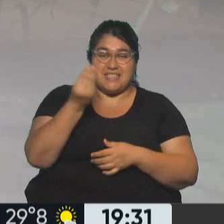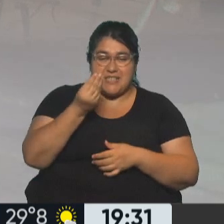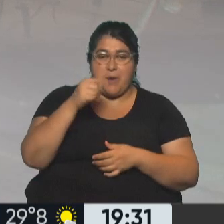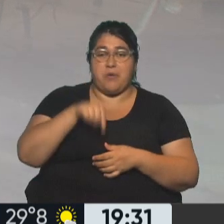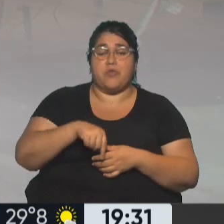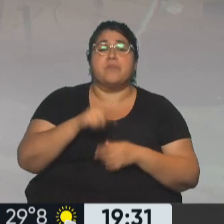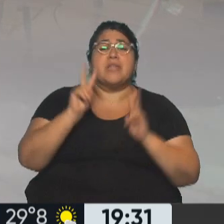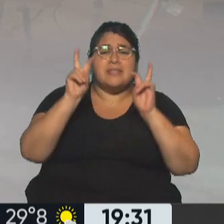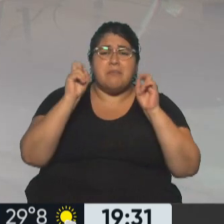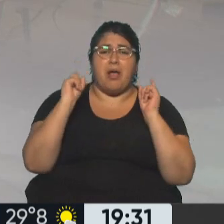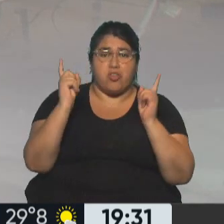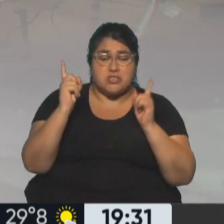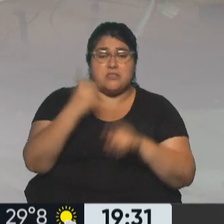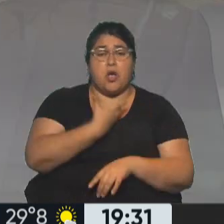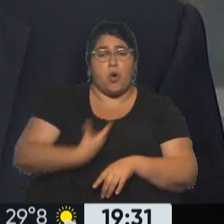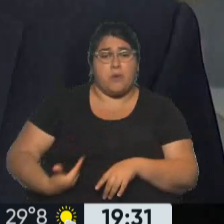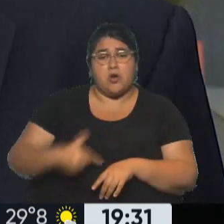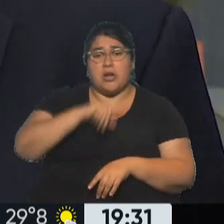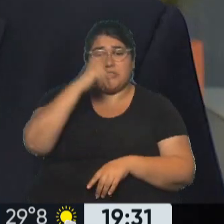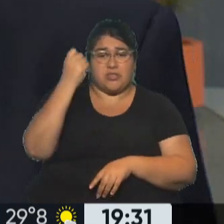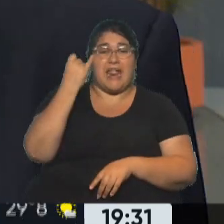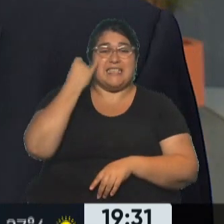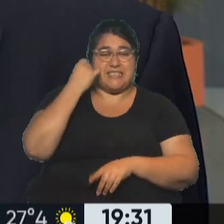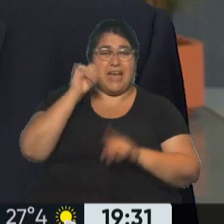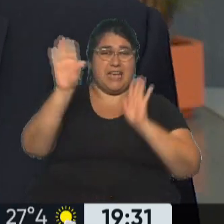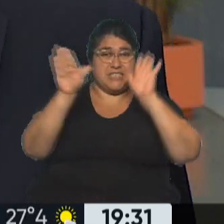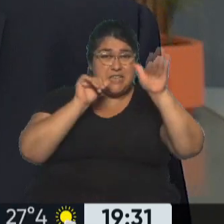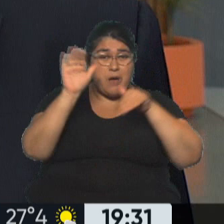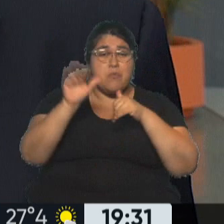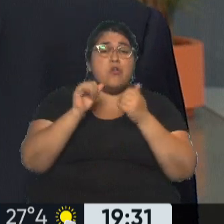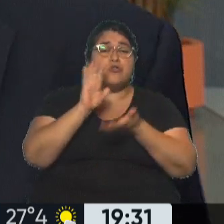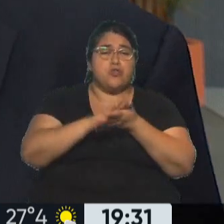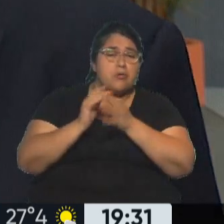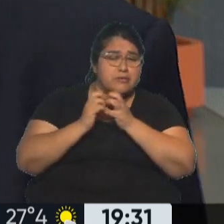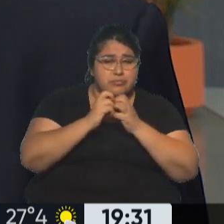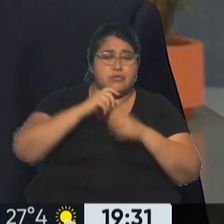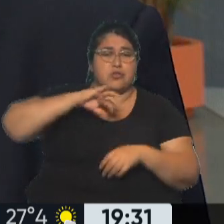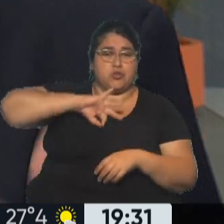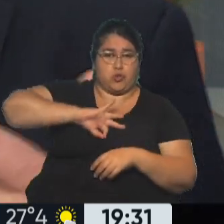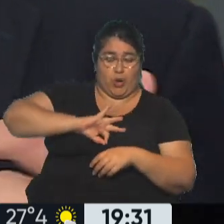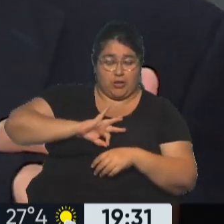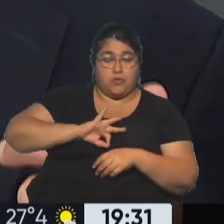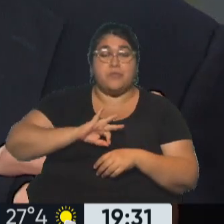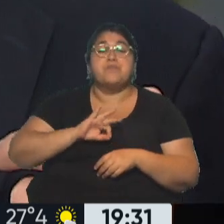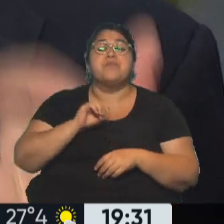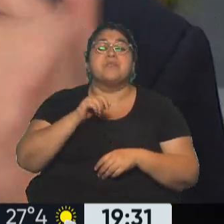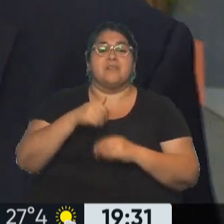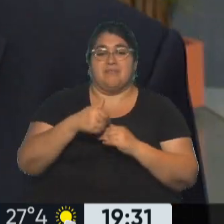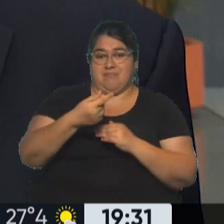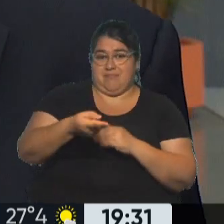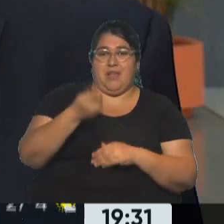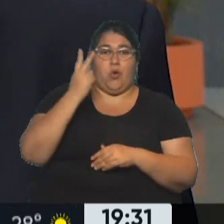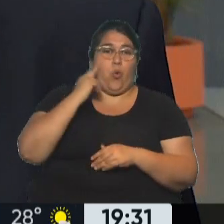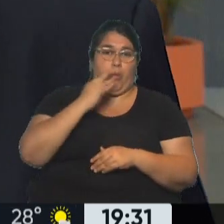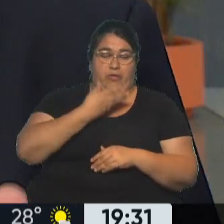vamos al tema docente porque el Gobierno Nacional ha convocado a la paritaria de los gremios docentes para este jueves, que será el día 9